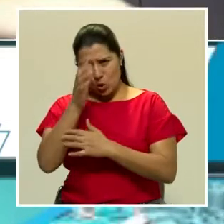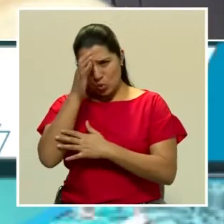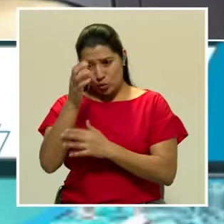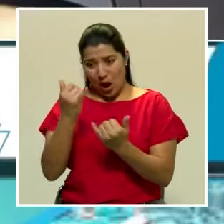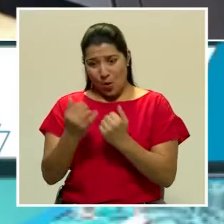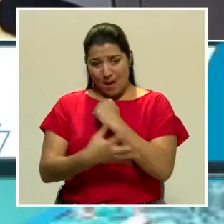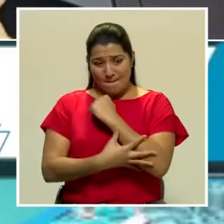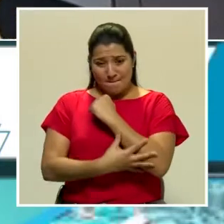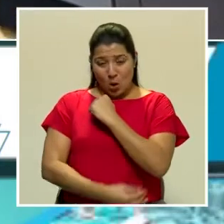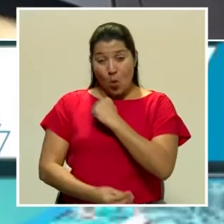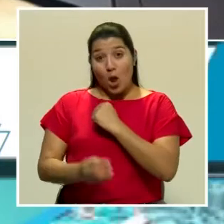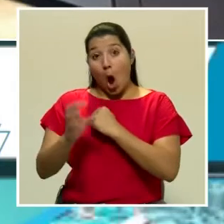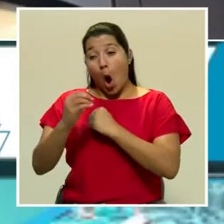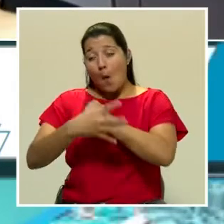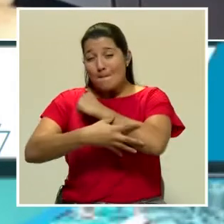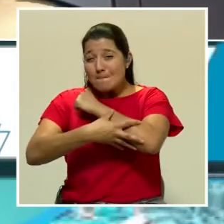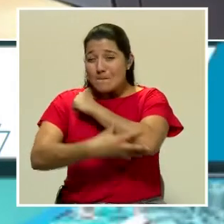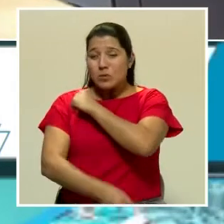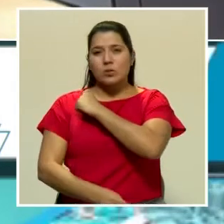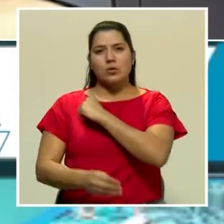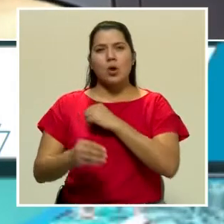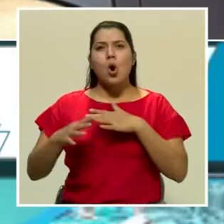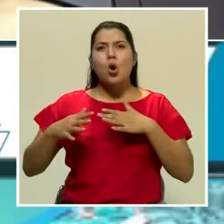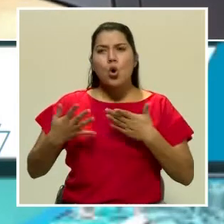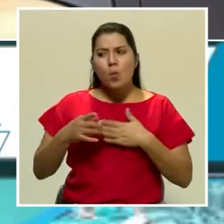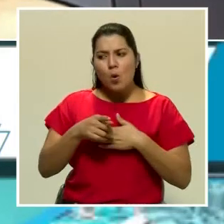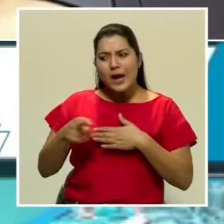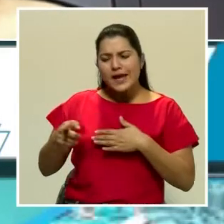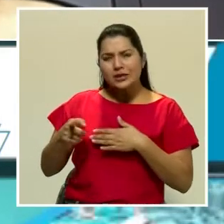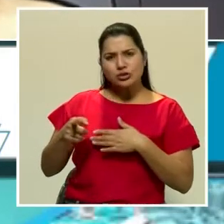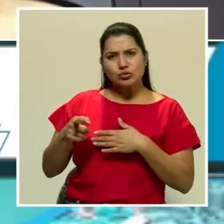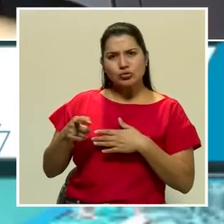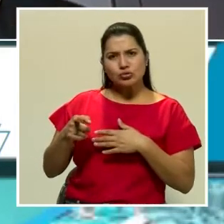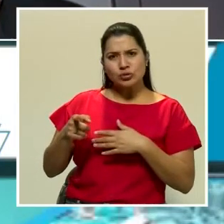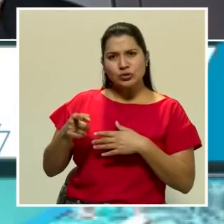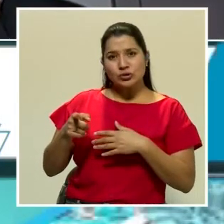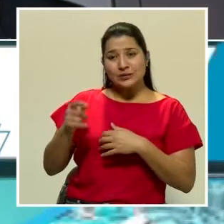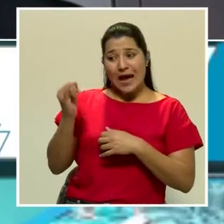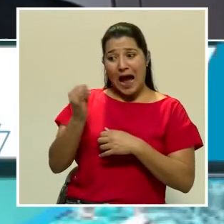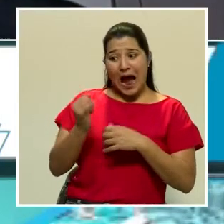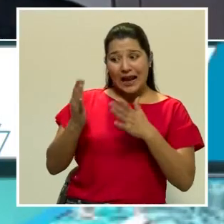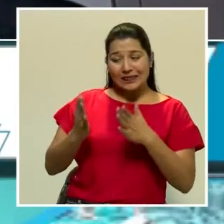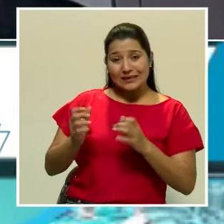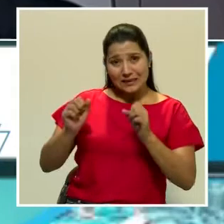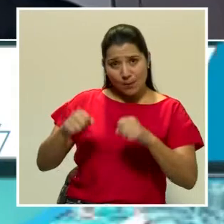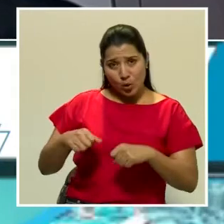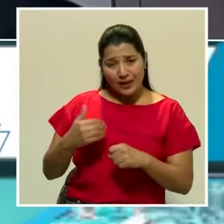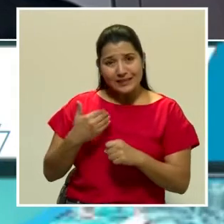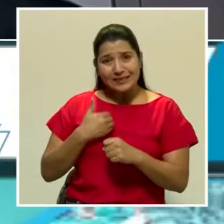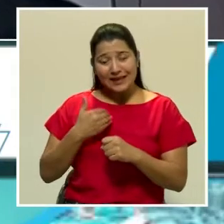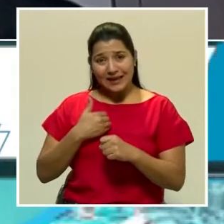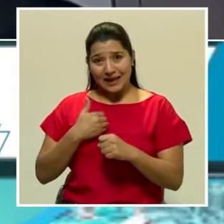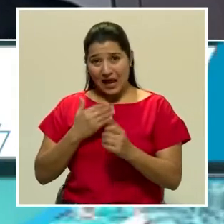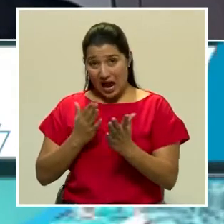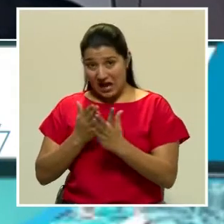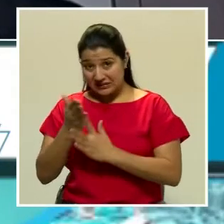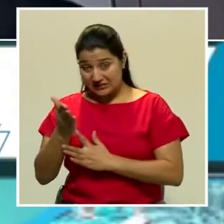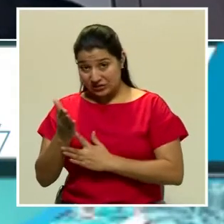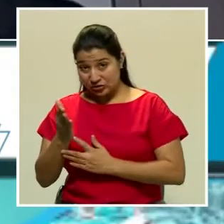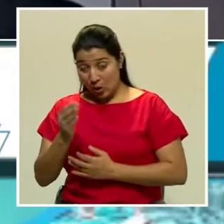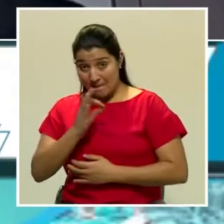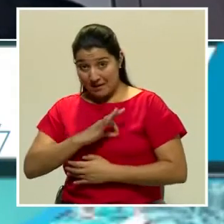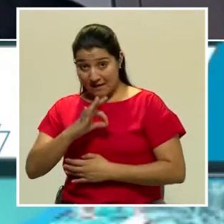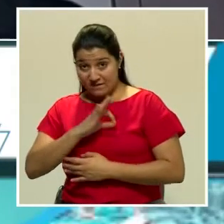pobreza extrema. ¿Cómo pueden esos artistas aplicar a este beneficio o subsidio? ¿Hay un formulario